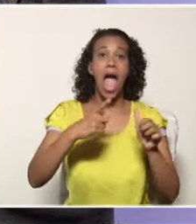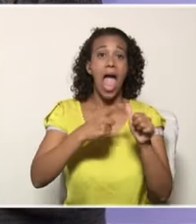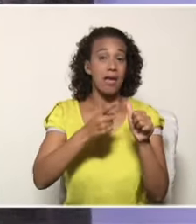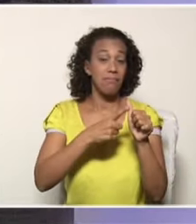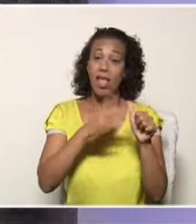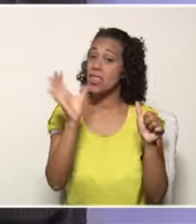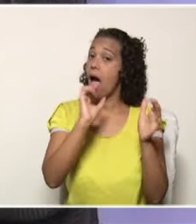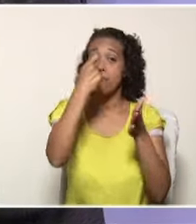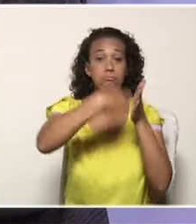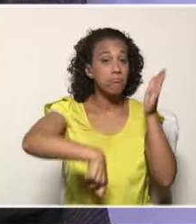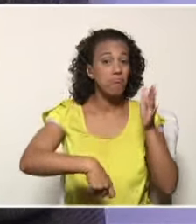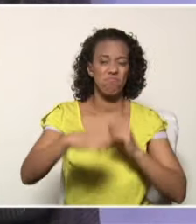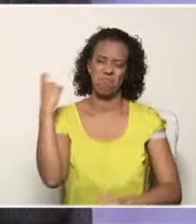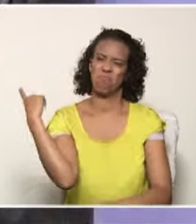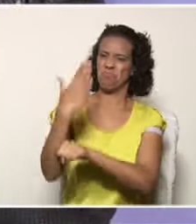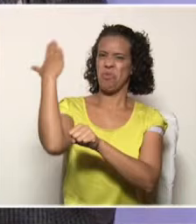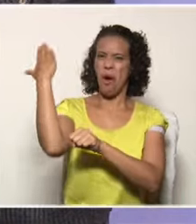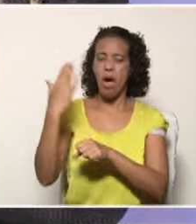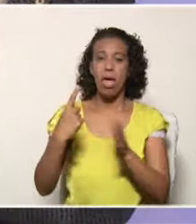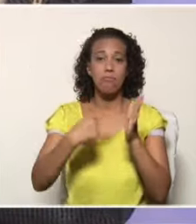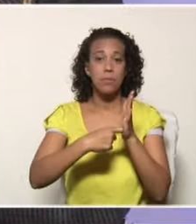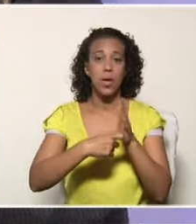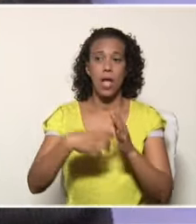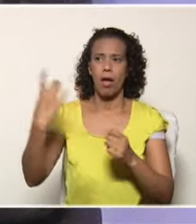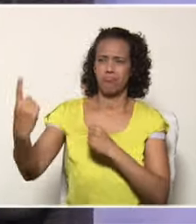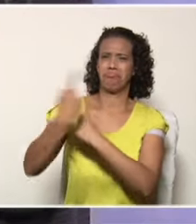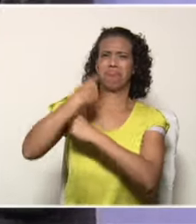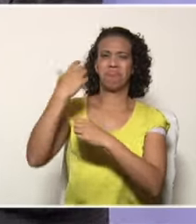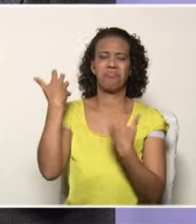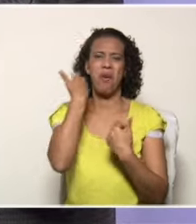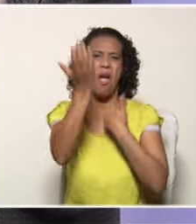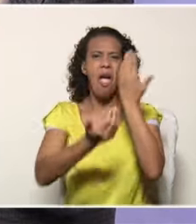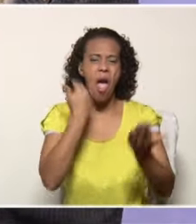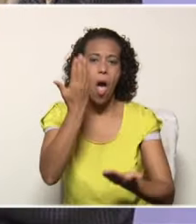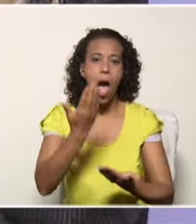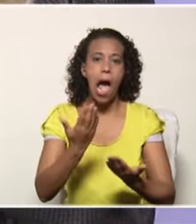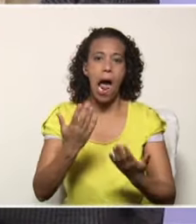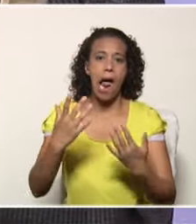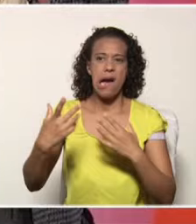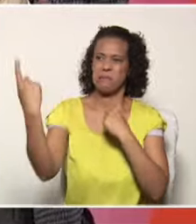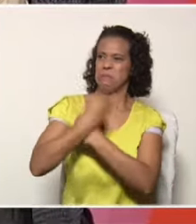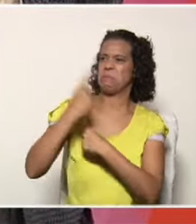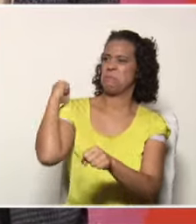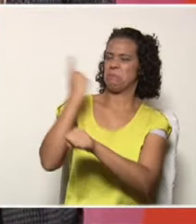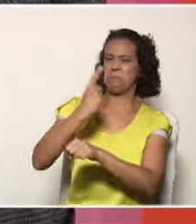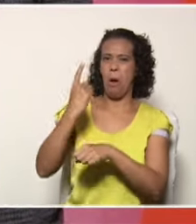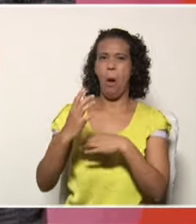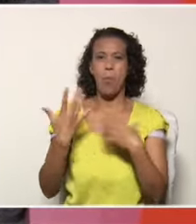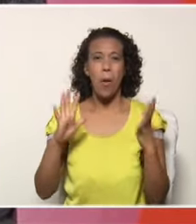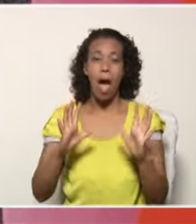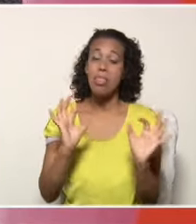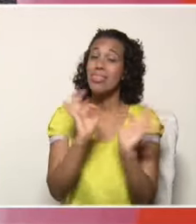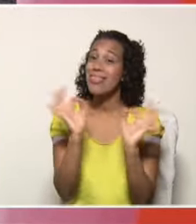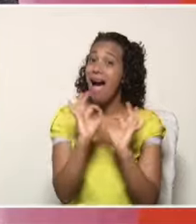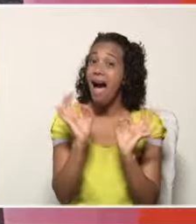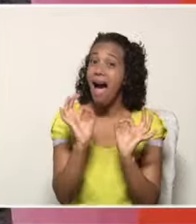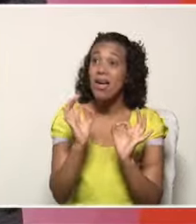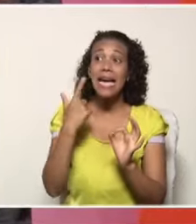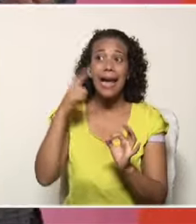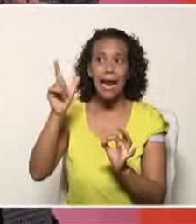recuerden, no van a reprochar, no van a emitir ofensas, ni vas a atacar a la otra persona, así tú creas que lo que